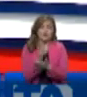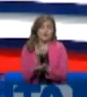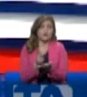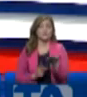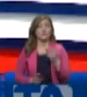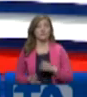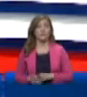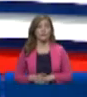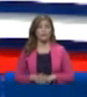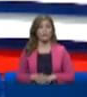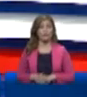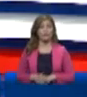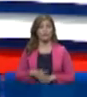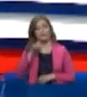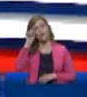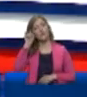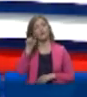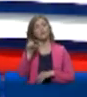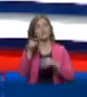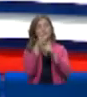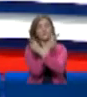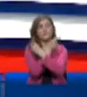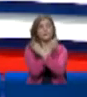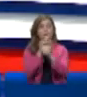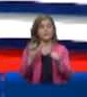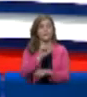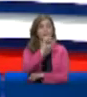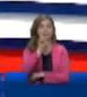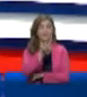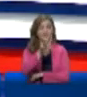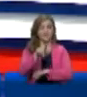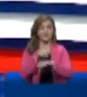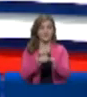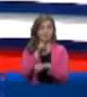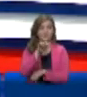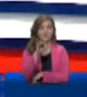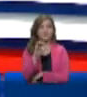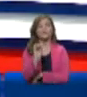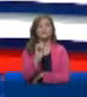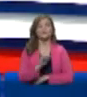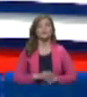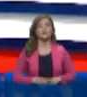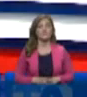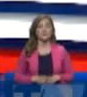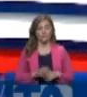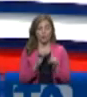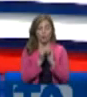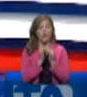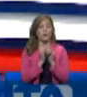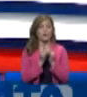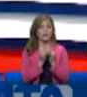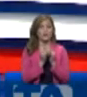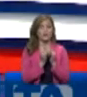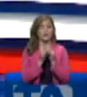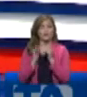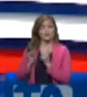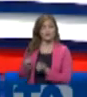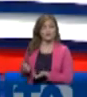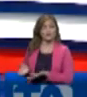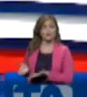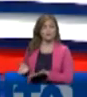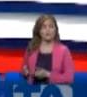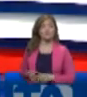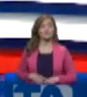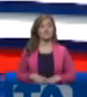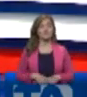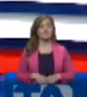su zona. También recuerde que estamos en Twitter @24horasUIO y también en WhatsApp con el número que aparece en